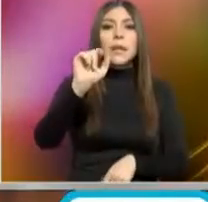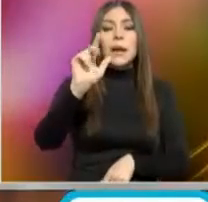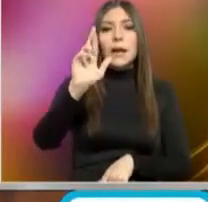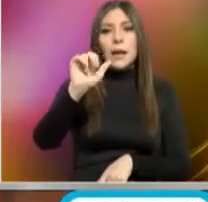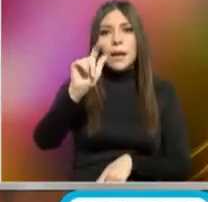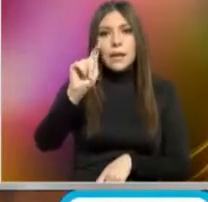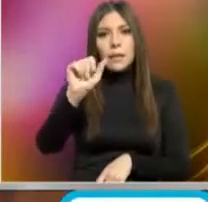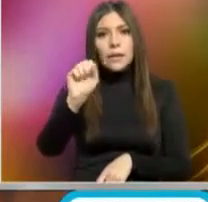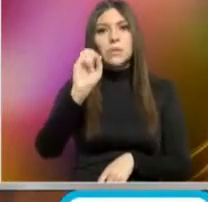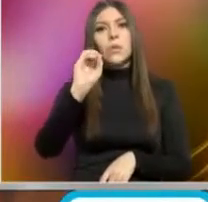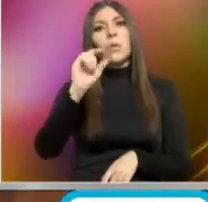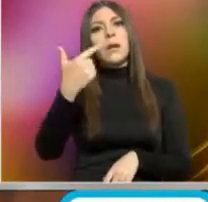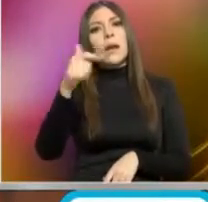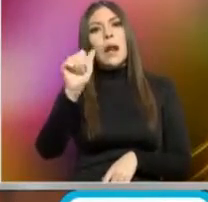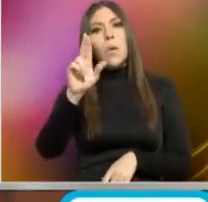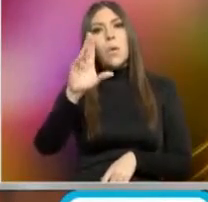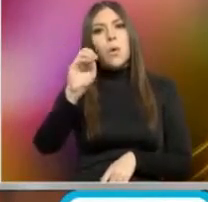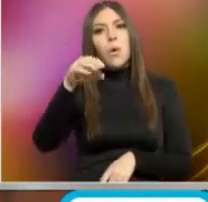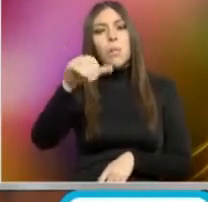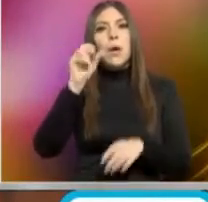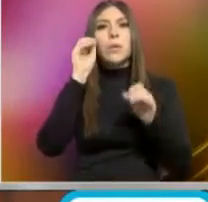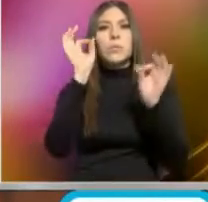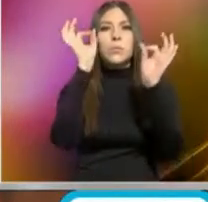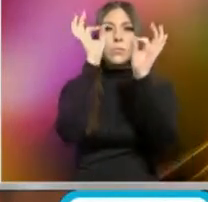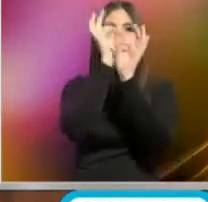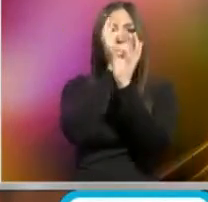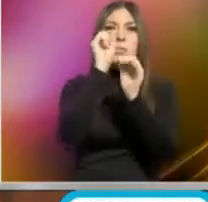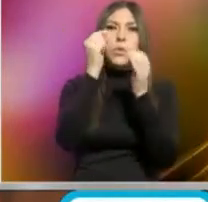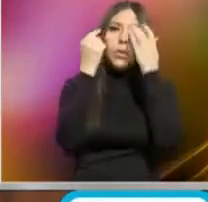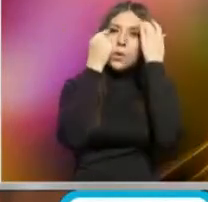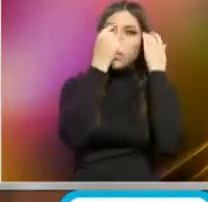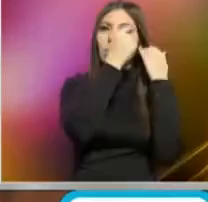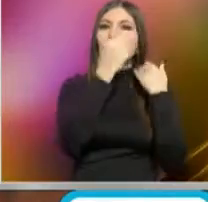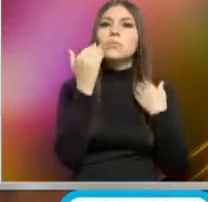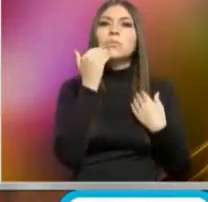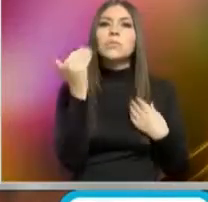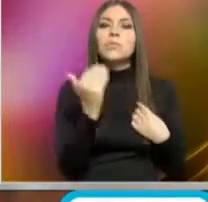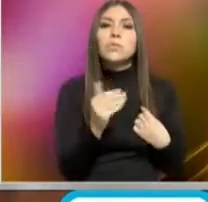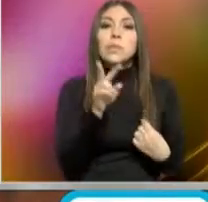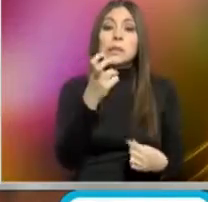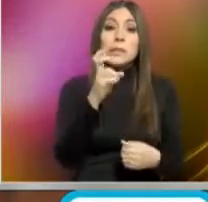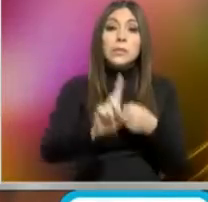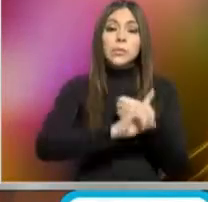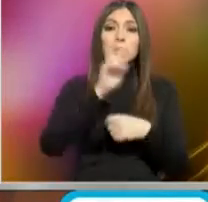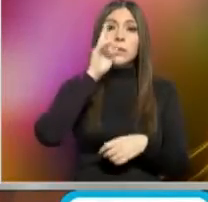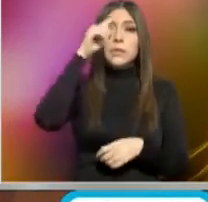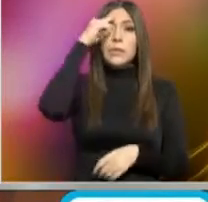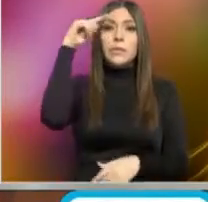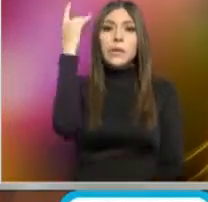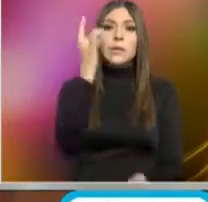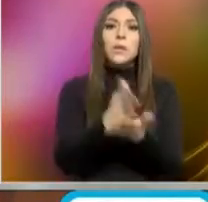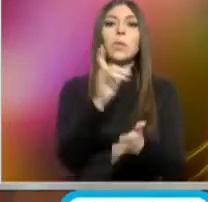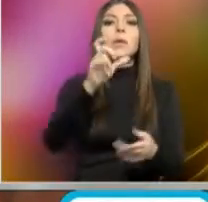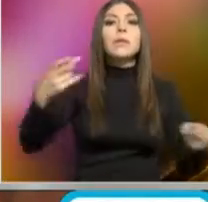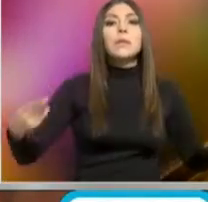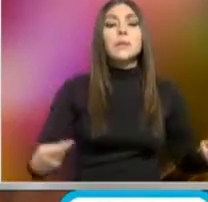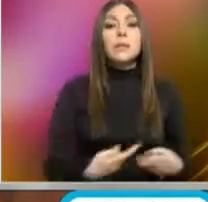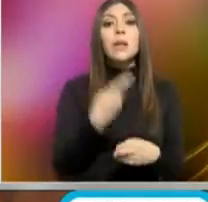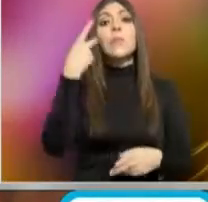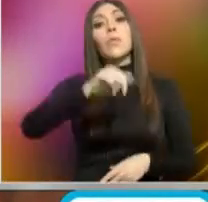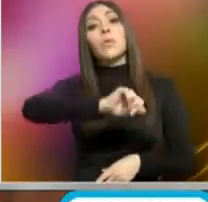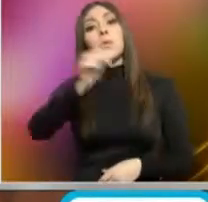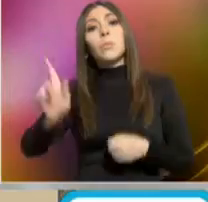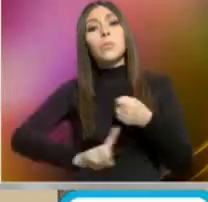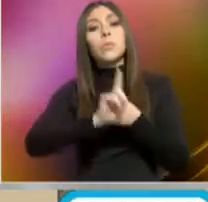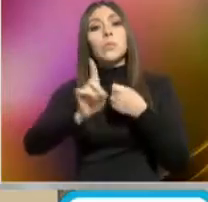Wow. estrabismo, cuando los ojos están desviados. Entonces, ese tipo de problemas se pueden detectar relativamente fácil desde el nacimiento. Pero problemas visuales,